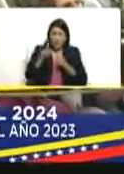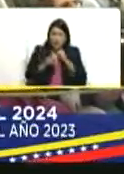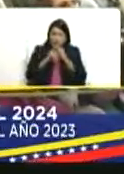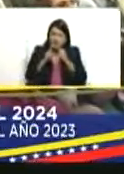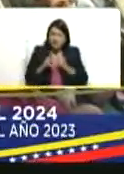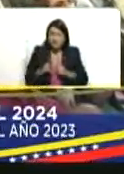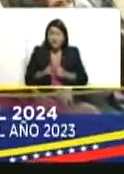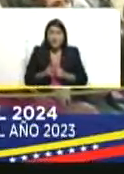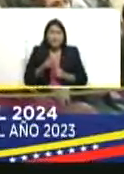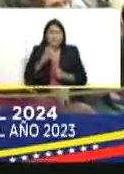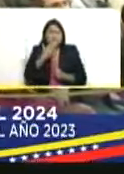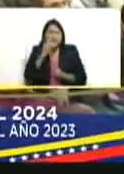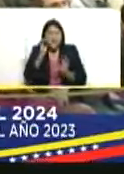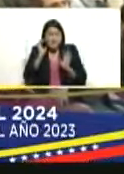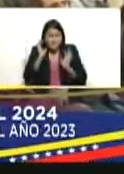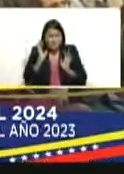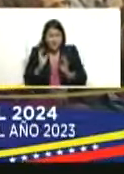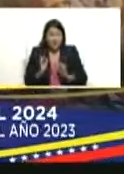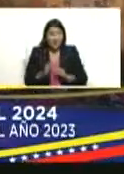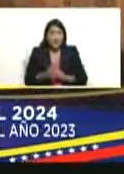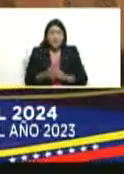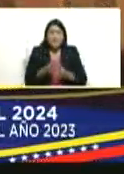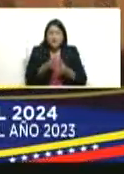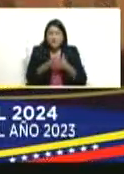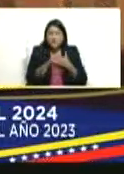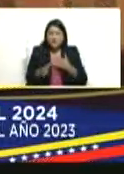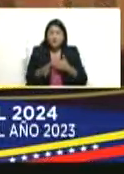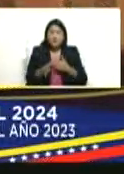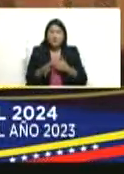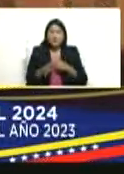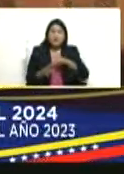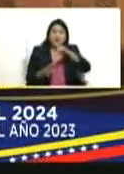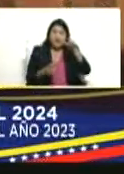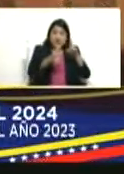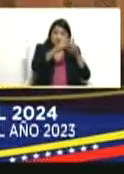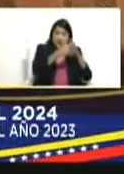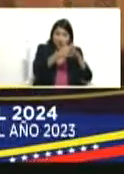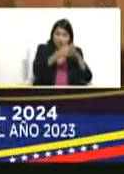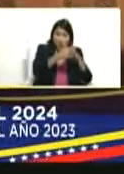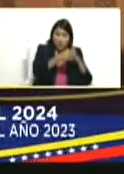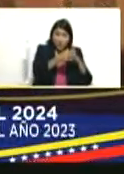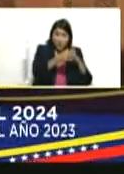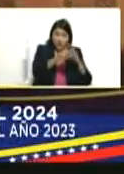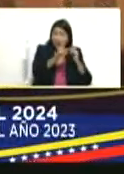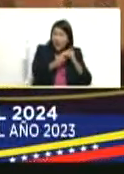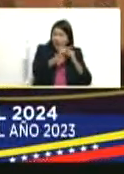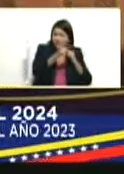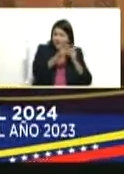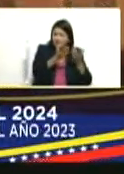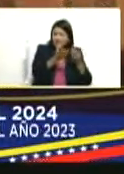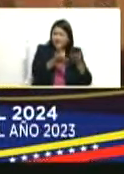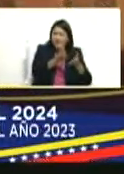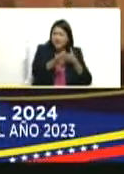¿Qué pasaría si algo así se hiciera en los Estados Unidos de Norteamérica?